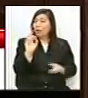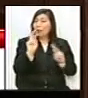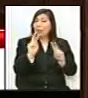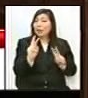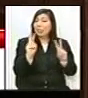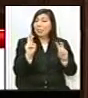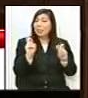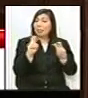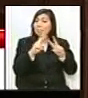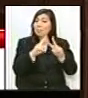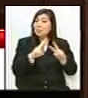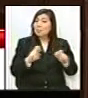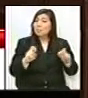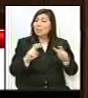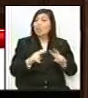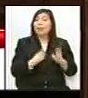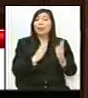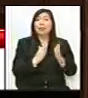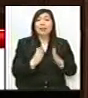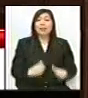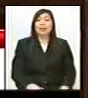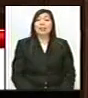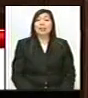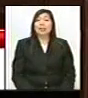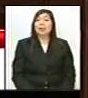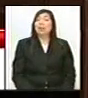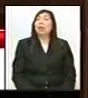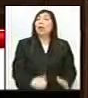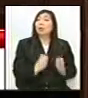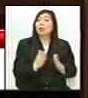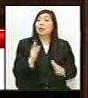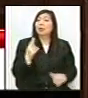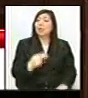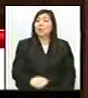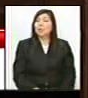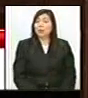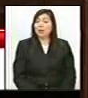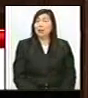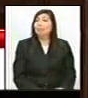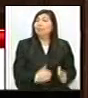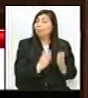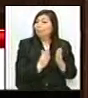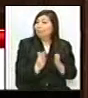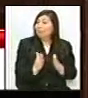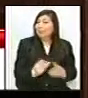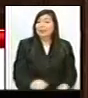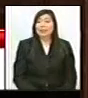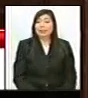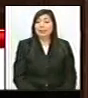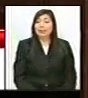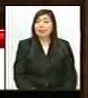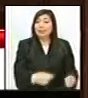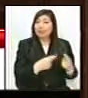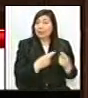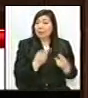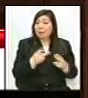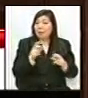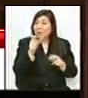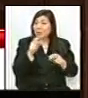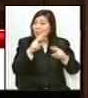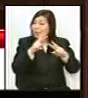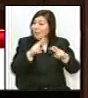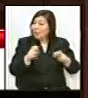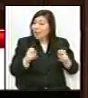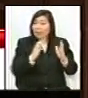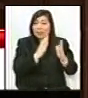como tema de investigación determinar la existencia de una organización criminal, determinar la existencia de roles entre los investigados